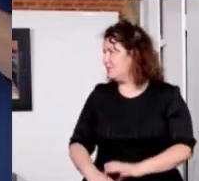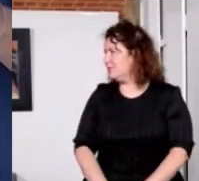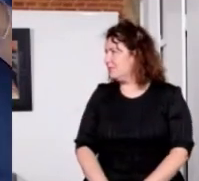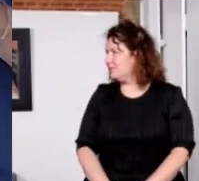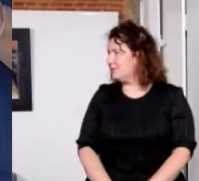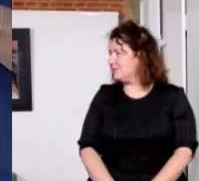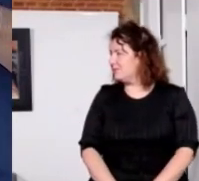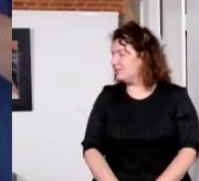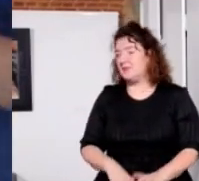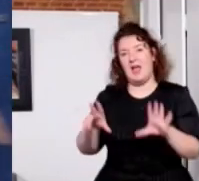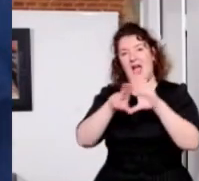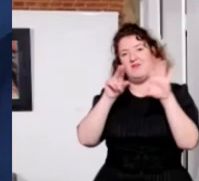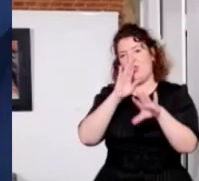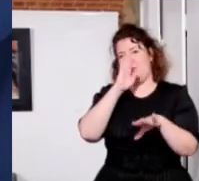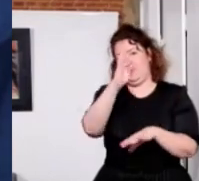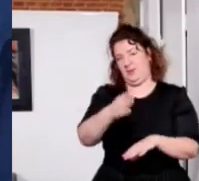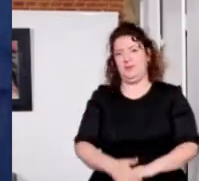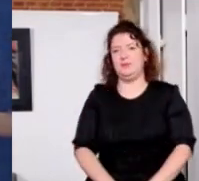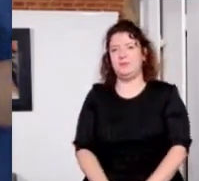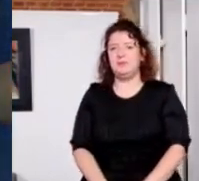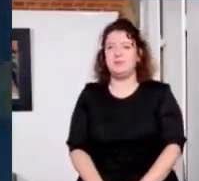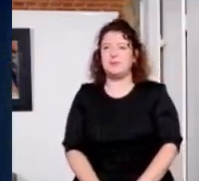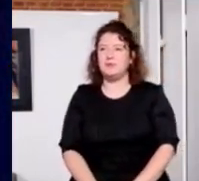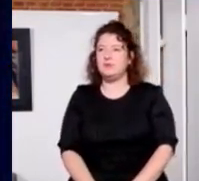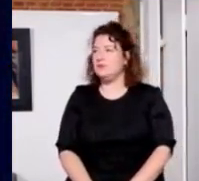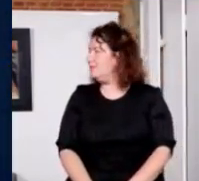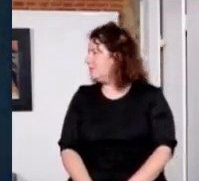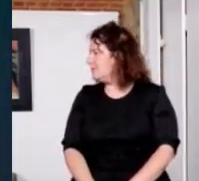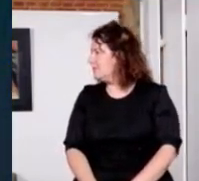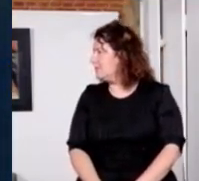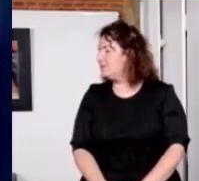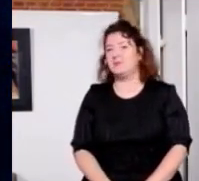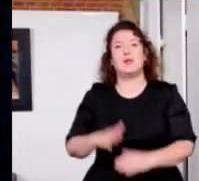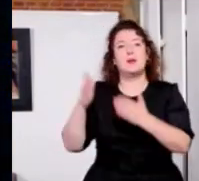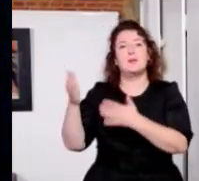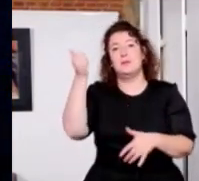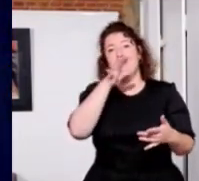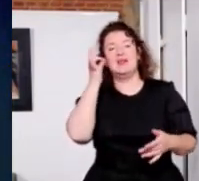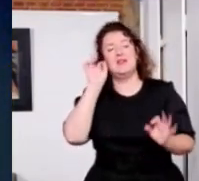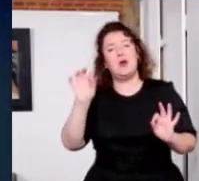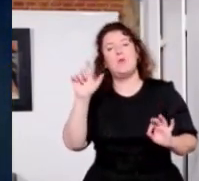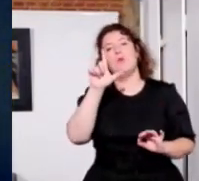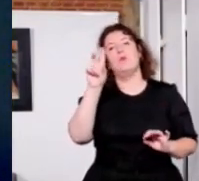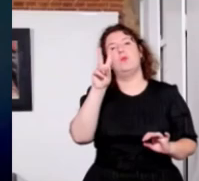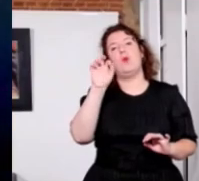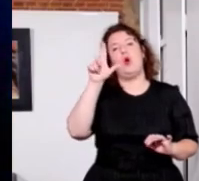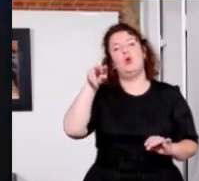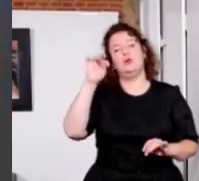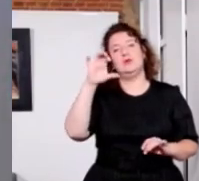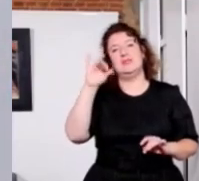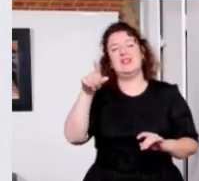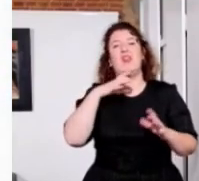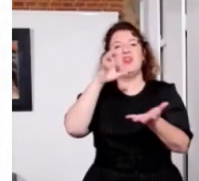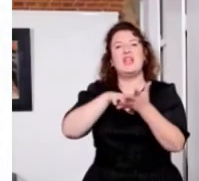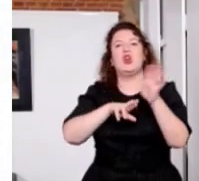podemos dar paso directamente al vídeo. Bienvenidos y bienvenidas a La Volunteca, el centro virtual de recursos